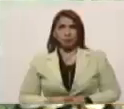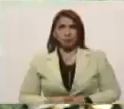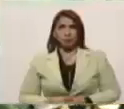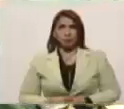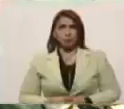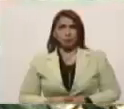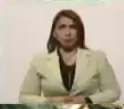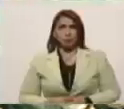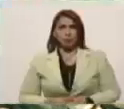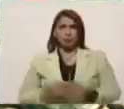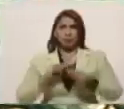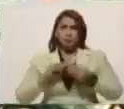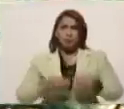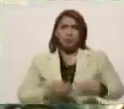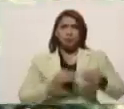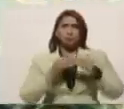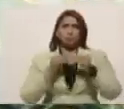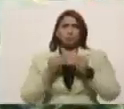Ir recuperando